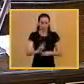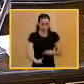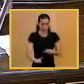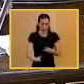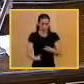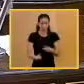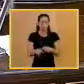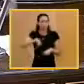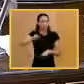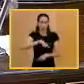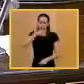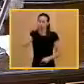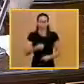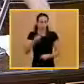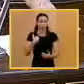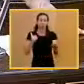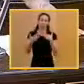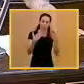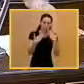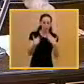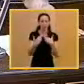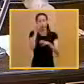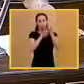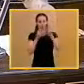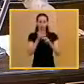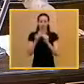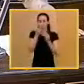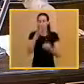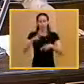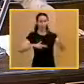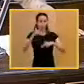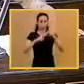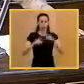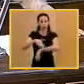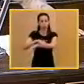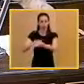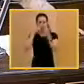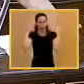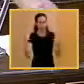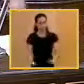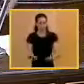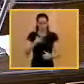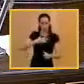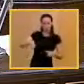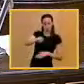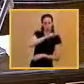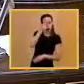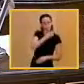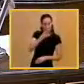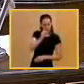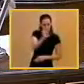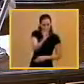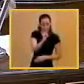empeñados en un diálogo y en una relación de reivindicación constructiva con el Gobierno desde nuestro compromiso e identificación